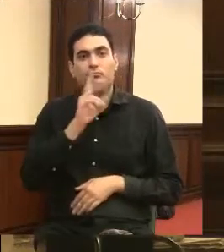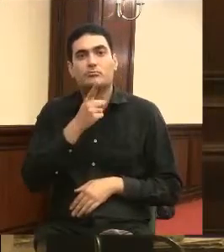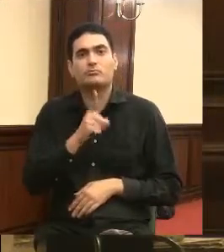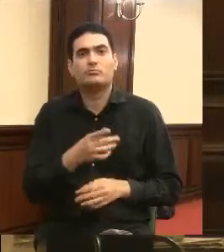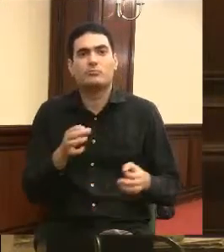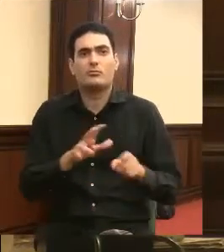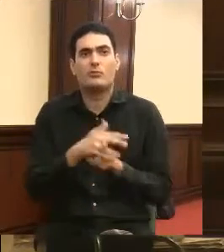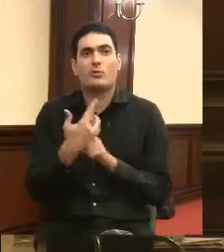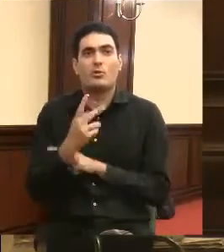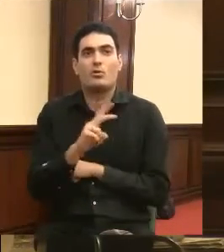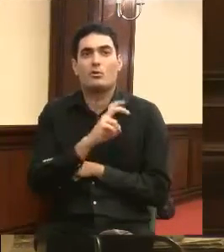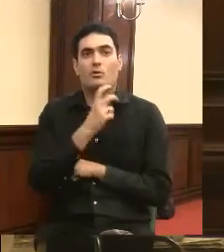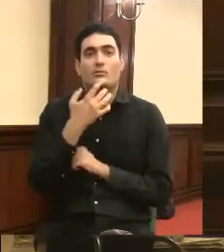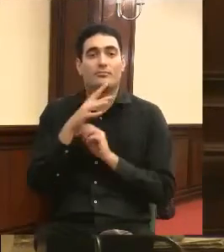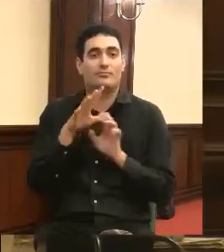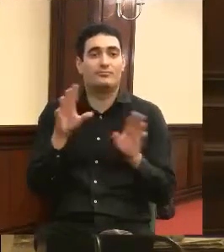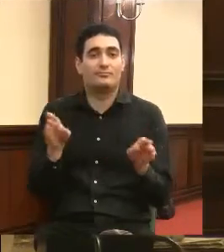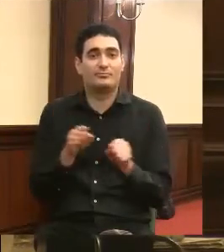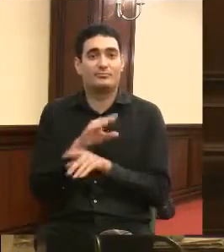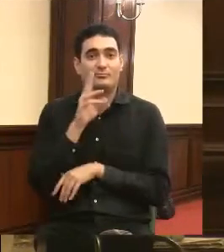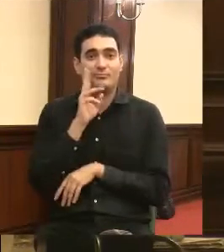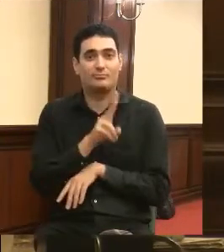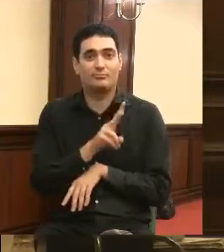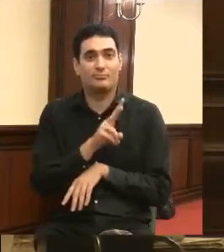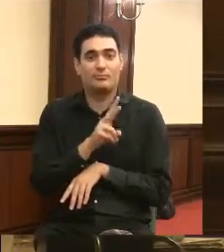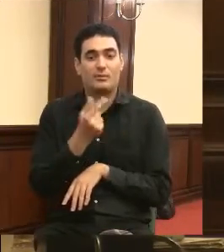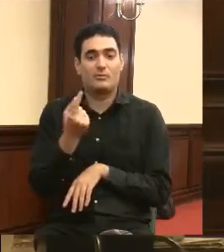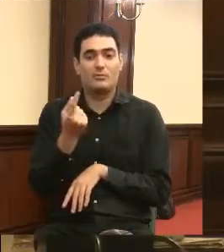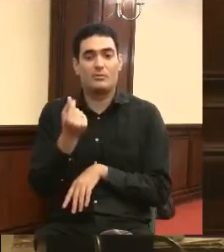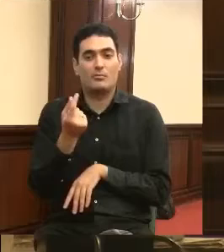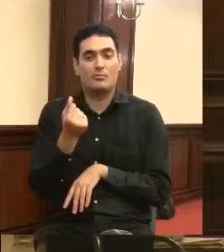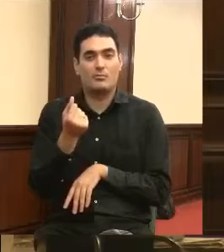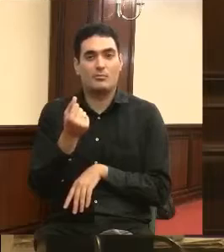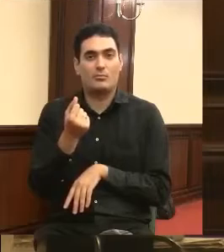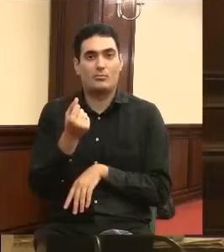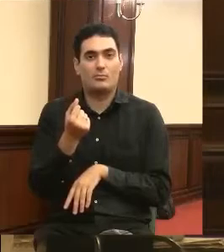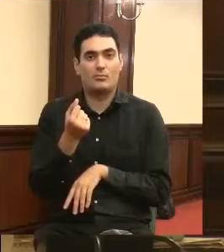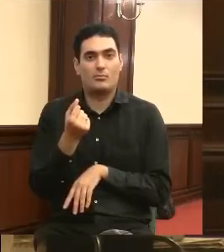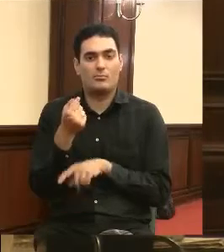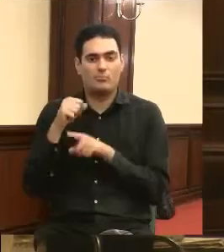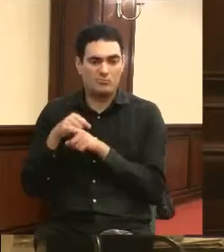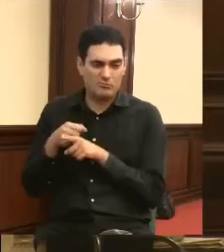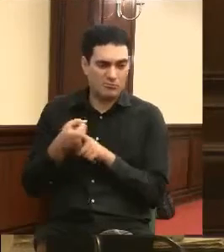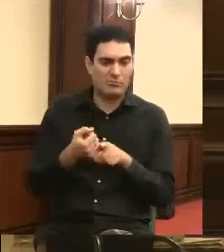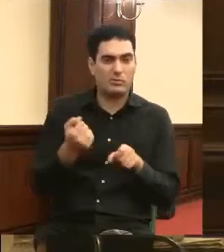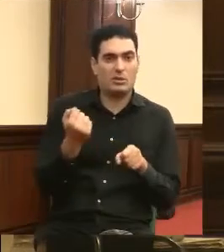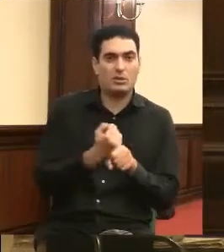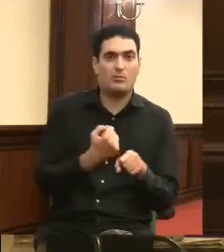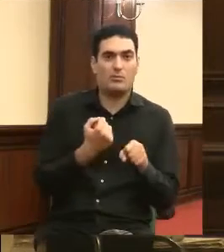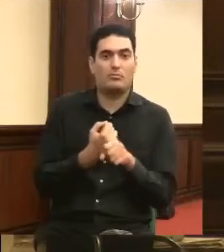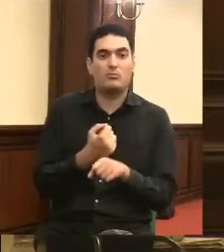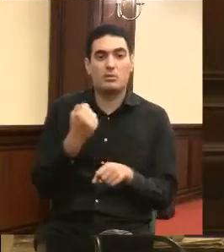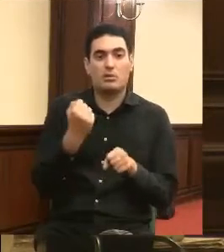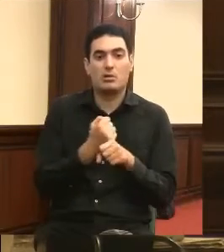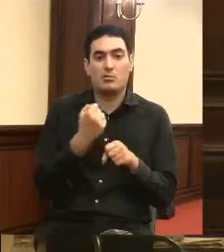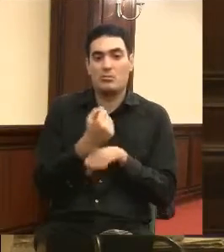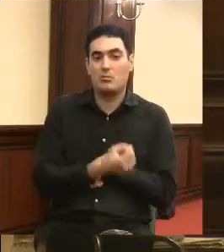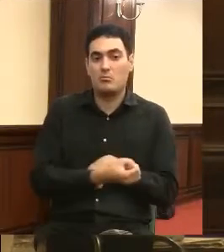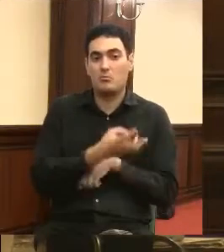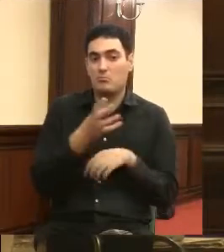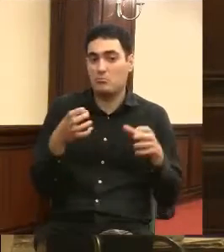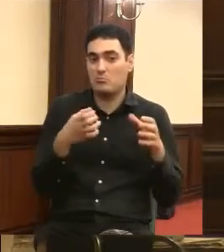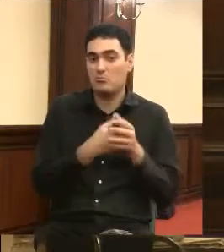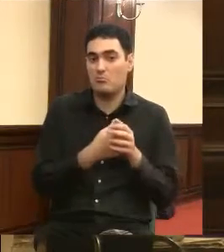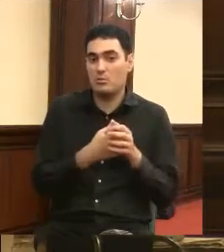Hemos visto también otras situaciones, en definitiva, hemos visto cómo el capitalismo aplasta a los trabajadores, unos trabajadores